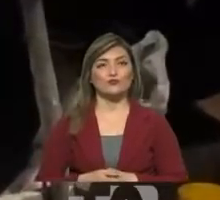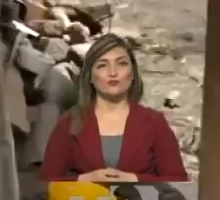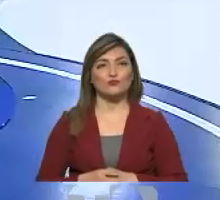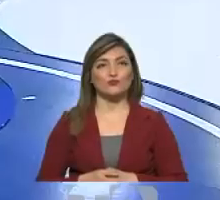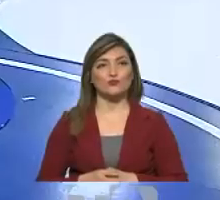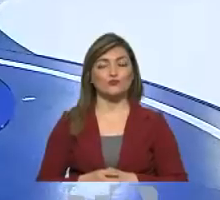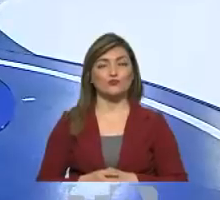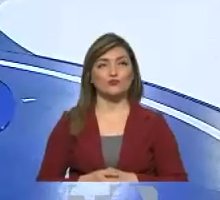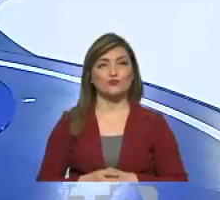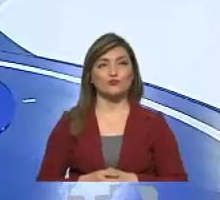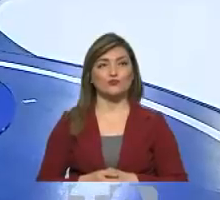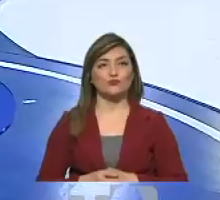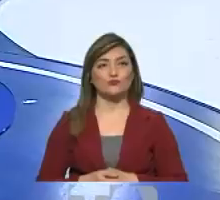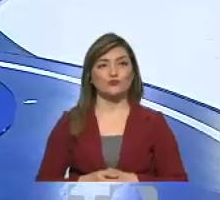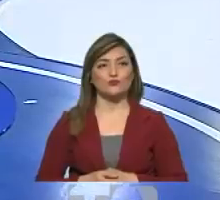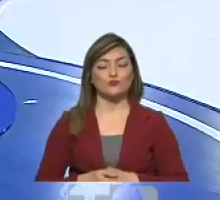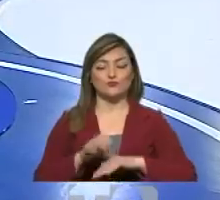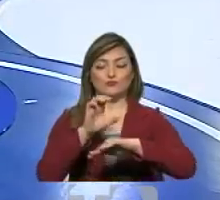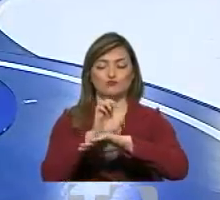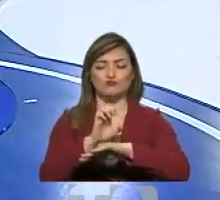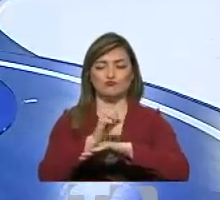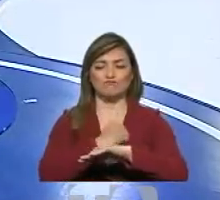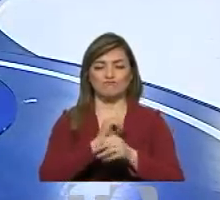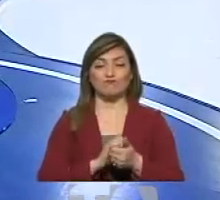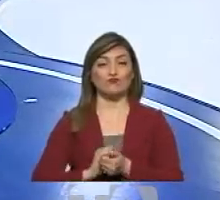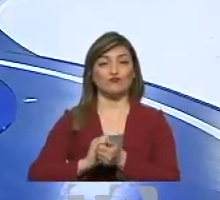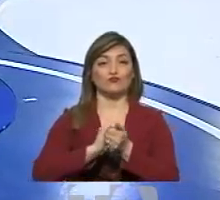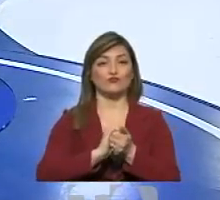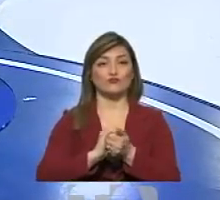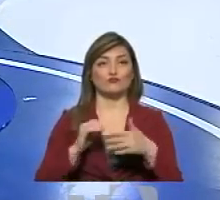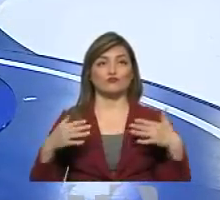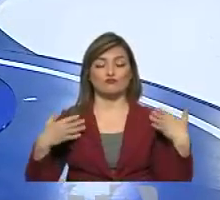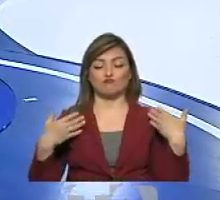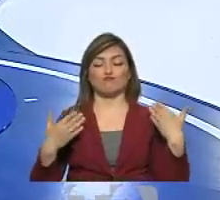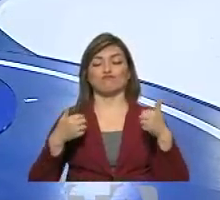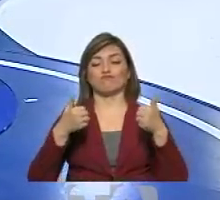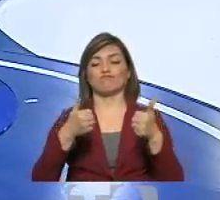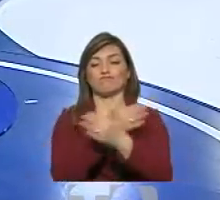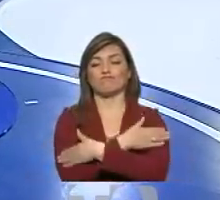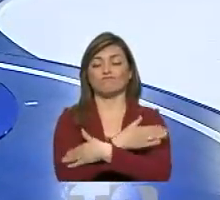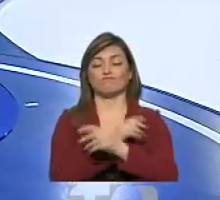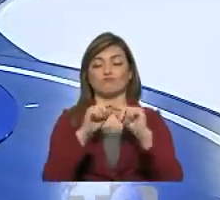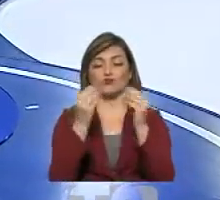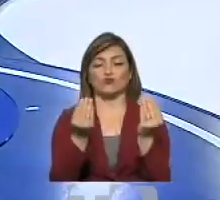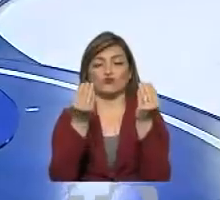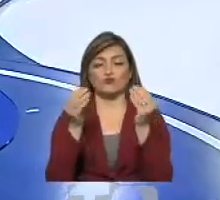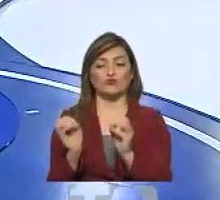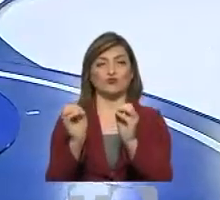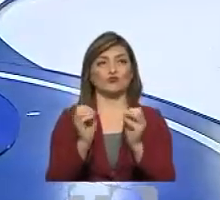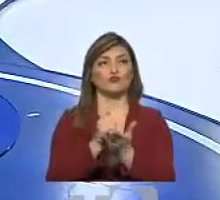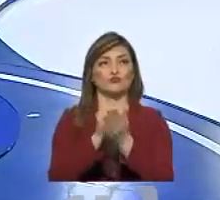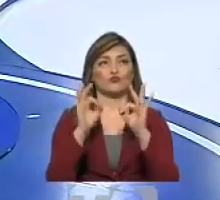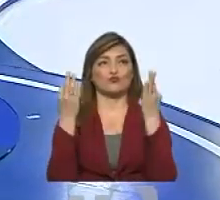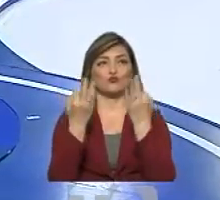horas. Así somos los ecuatorianos, solidarios. Felicidades a este grupo de jóvenes que se han organizado para ayudar a